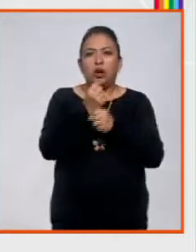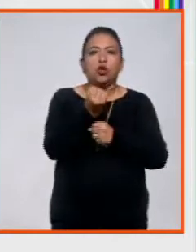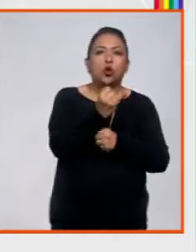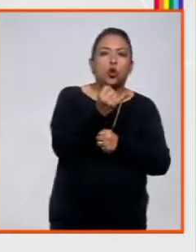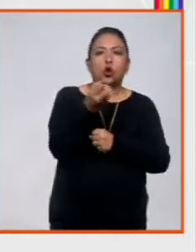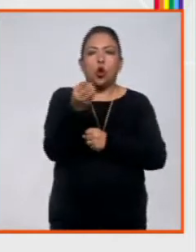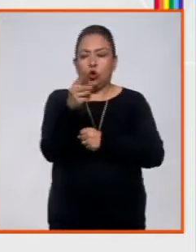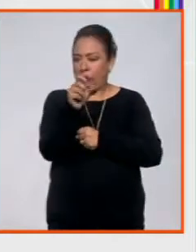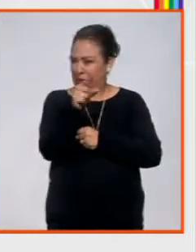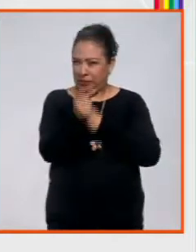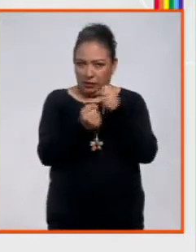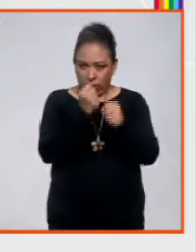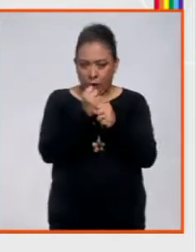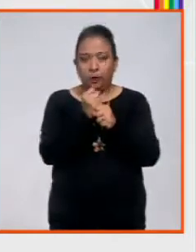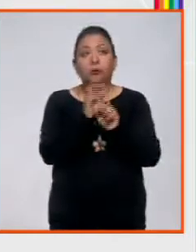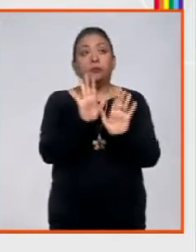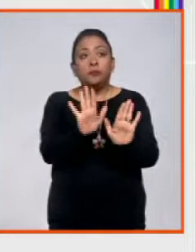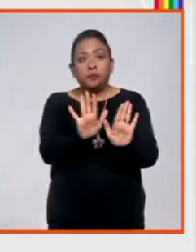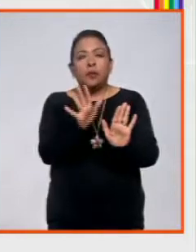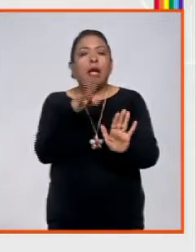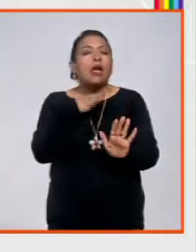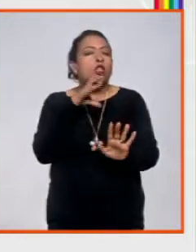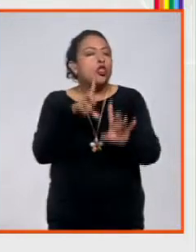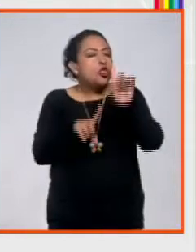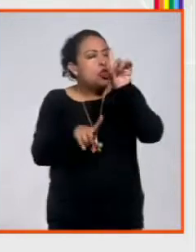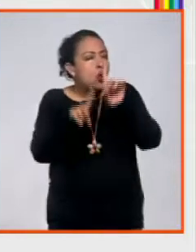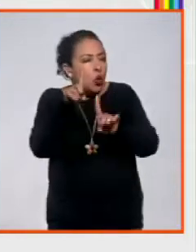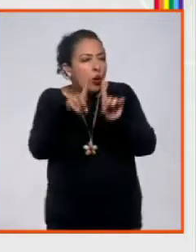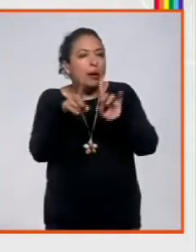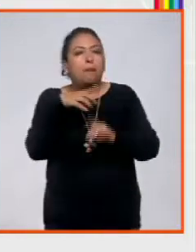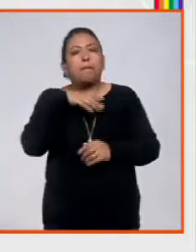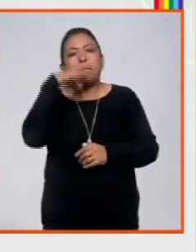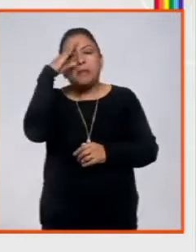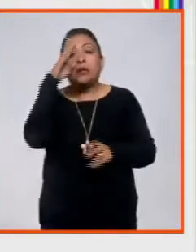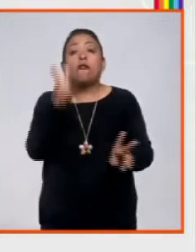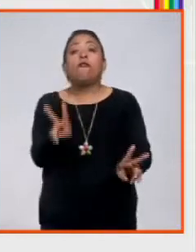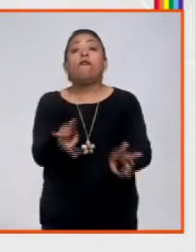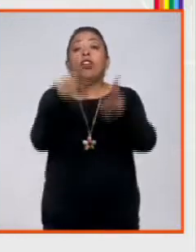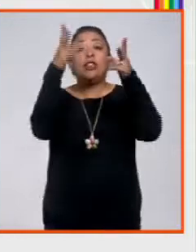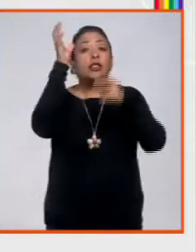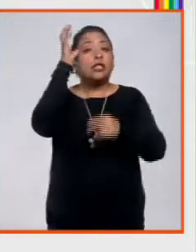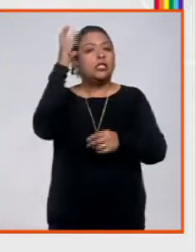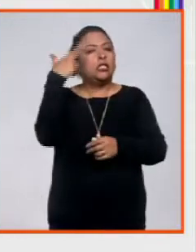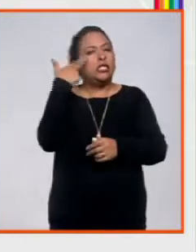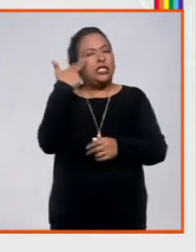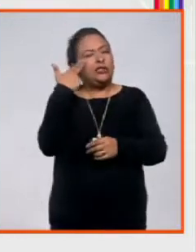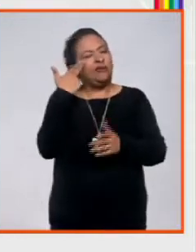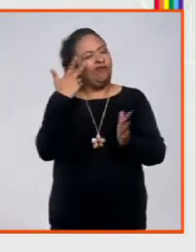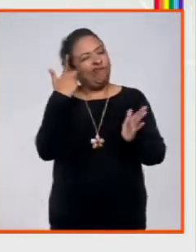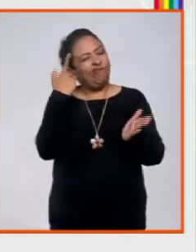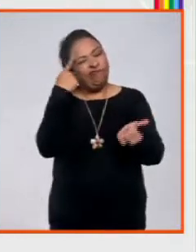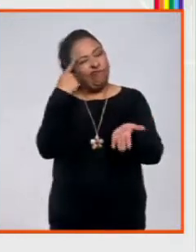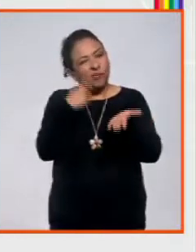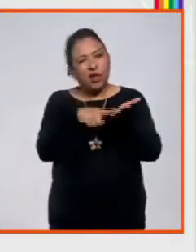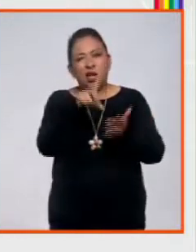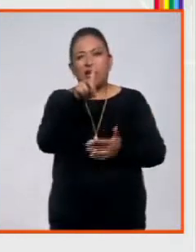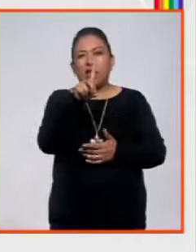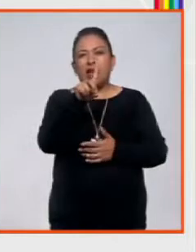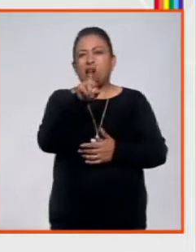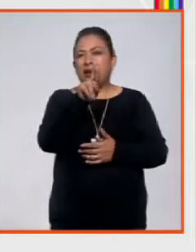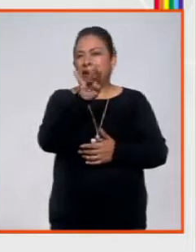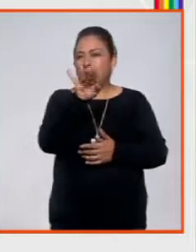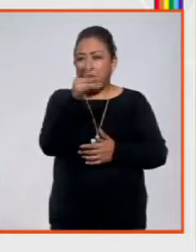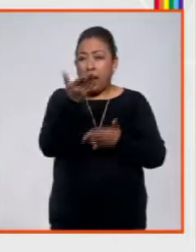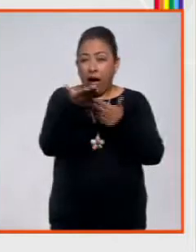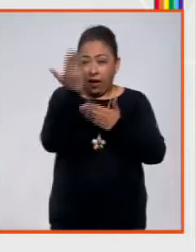y octubre de aquel año aquí hay una duda si se cree que se lo vendió a los chinos eso es poco probable porque diego ribera no era conocido en